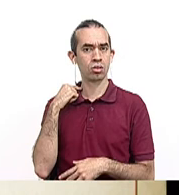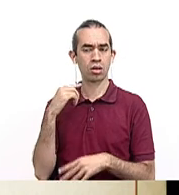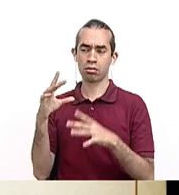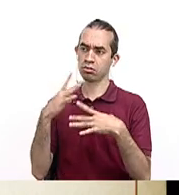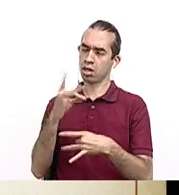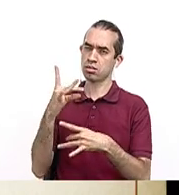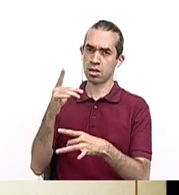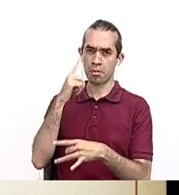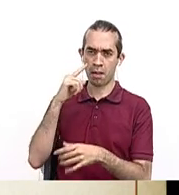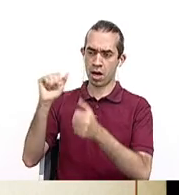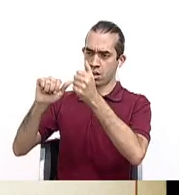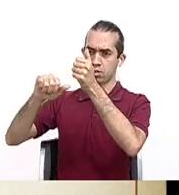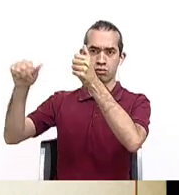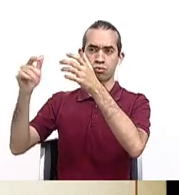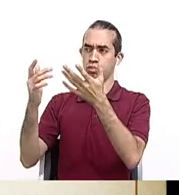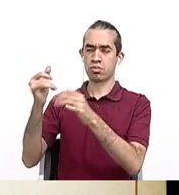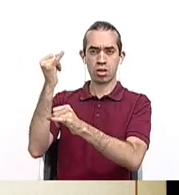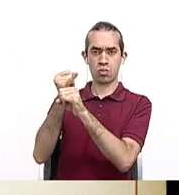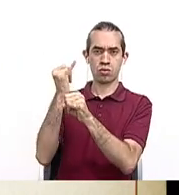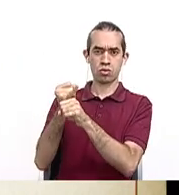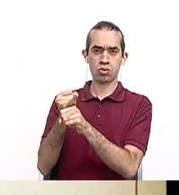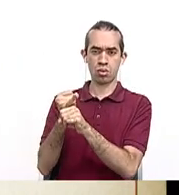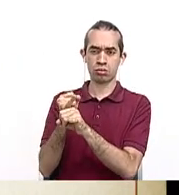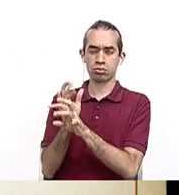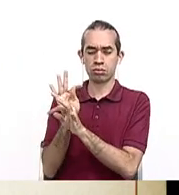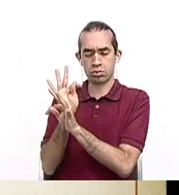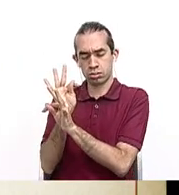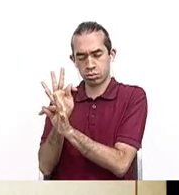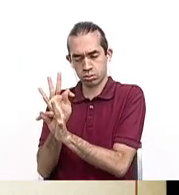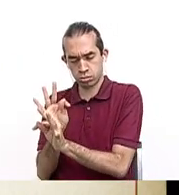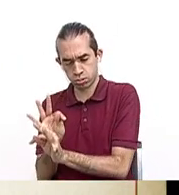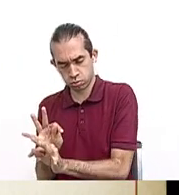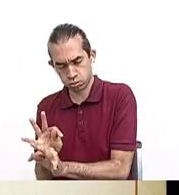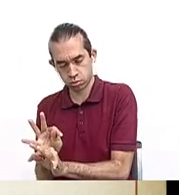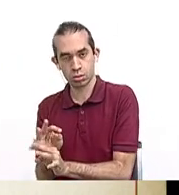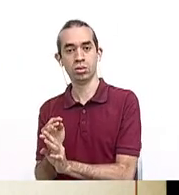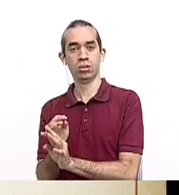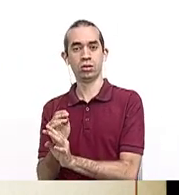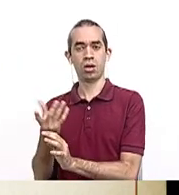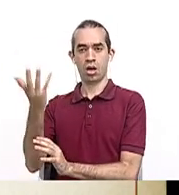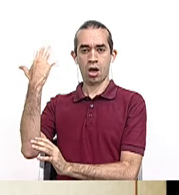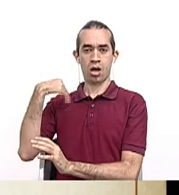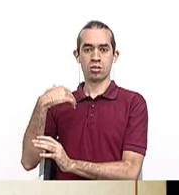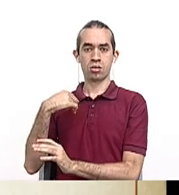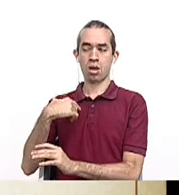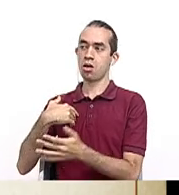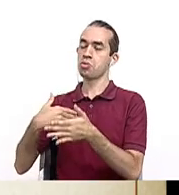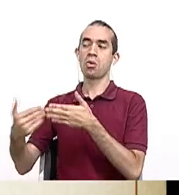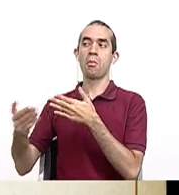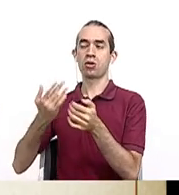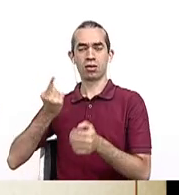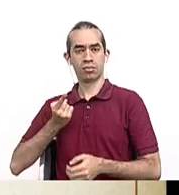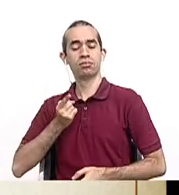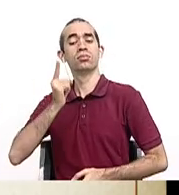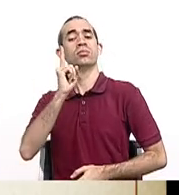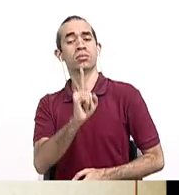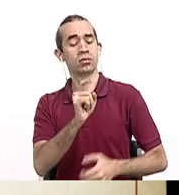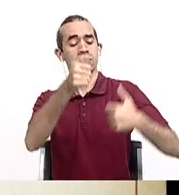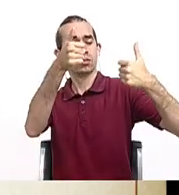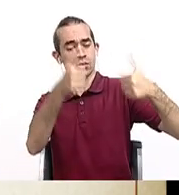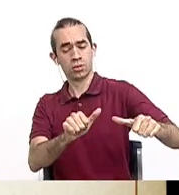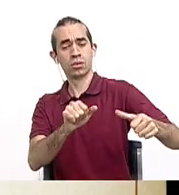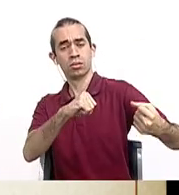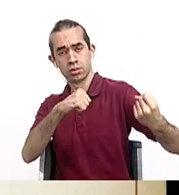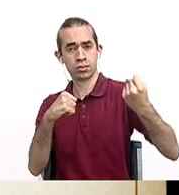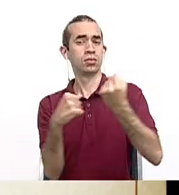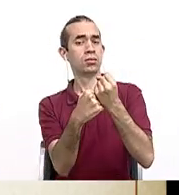digamos conservadora sobre todo para la época desde un principio afirmó estar de acuerdo con impulsar